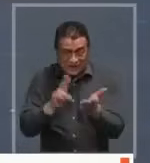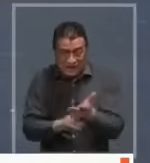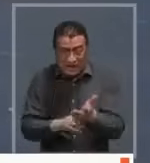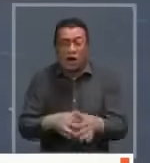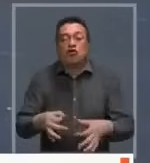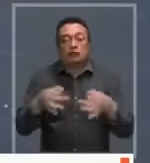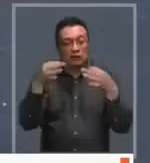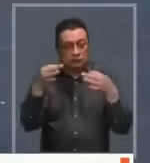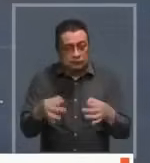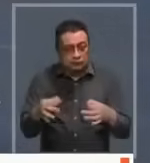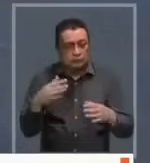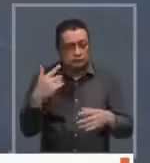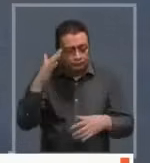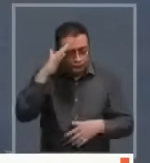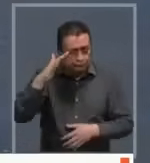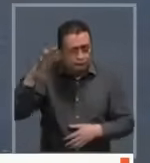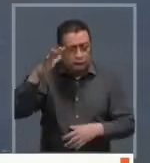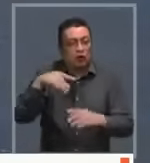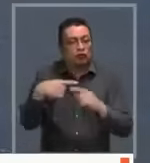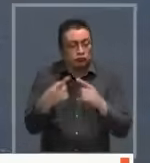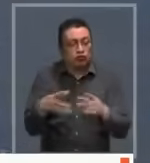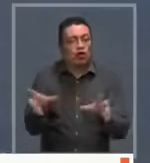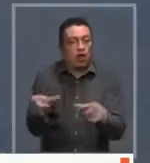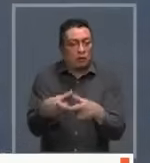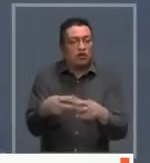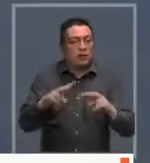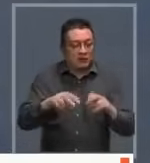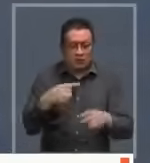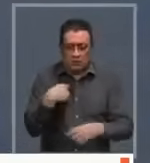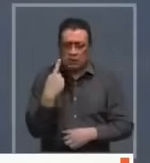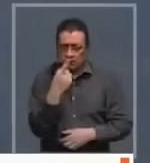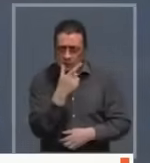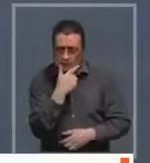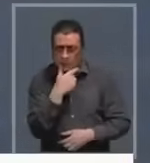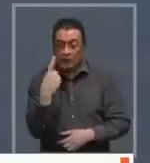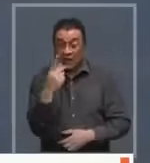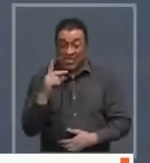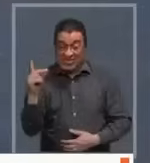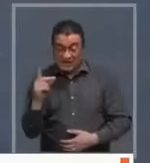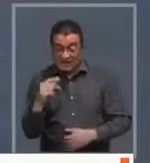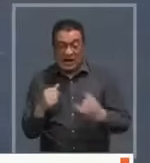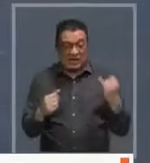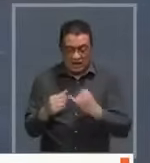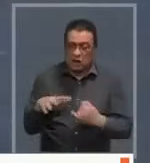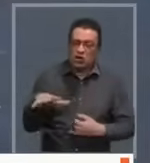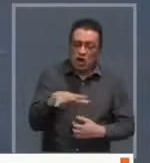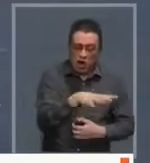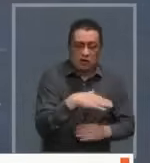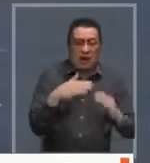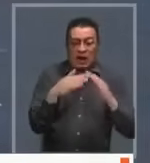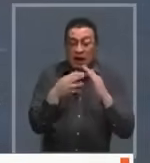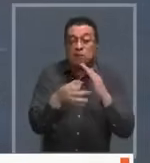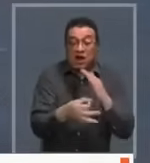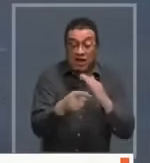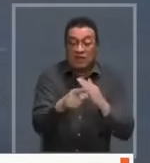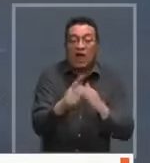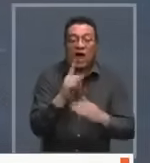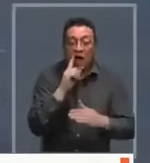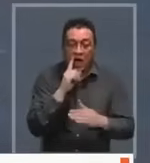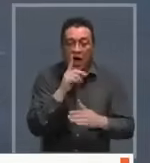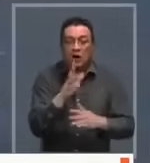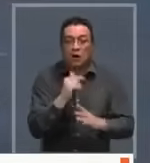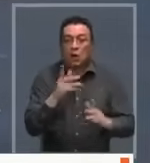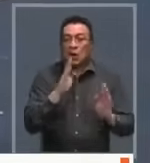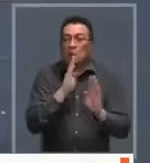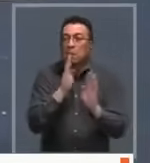la teoría que tuvimos varios en la comisión investigadora, desde la derecha hasta la izquierda, que la moneda estaba poniéndole un velo